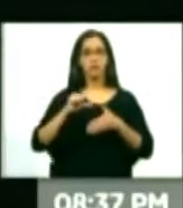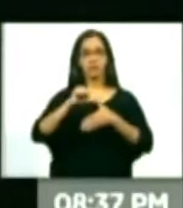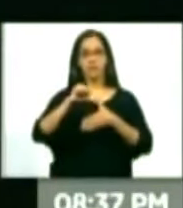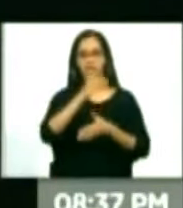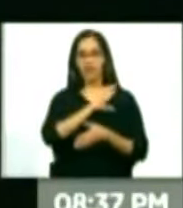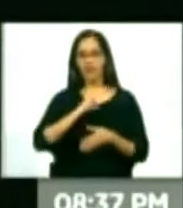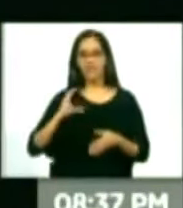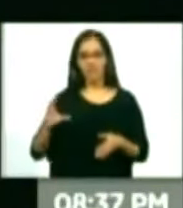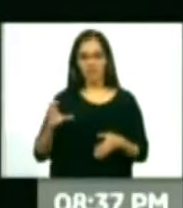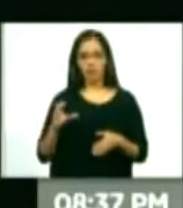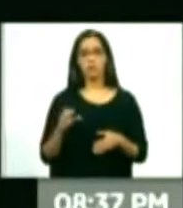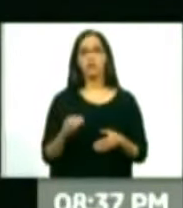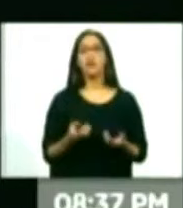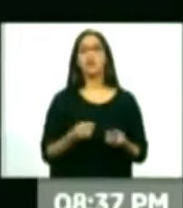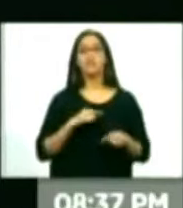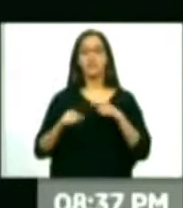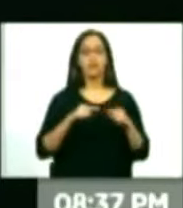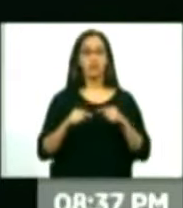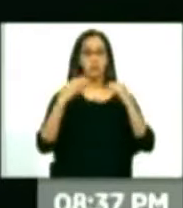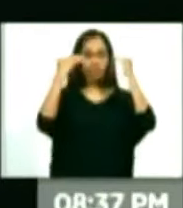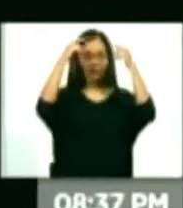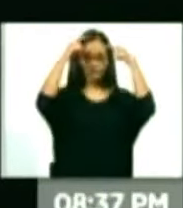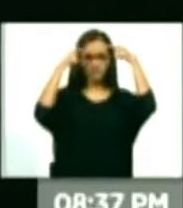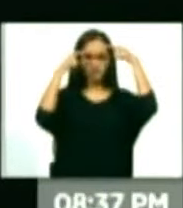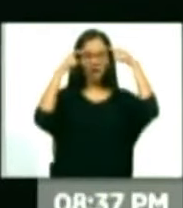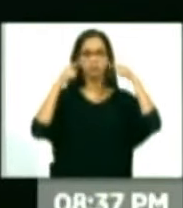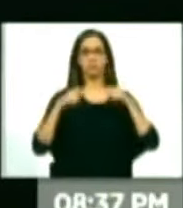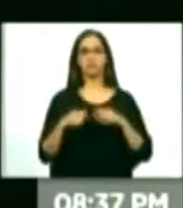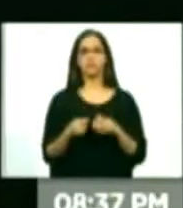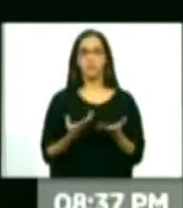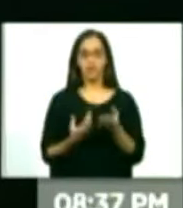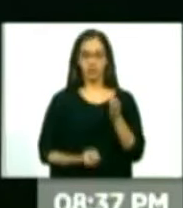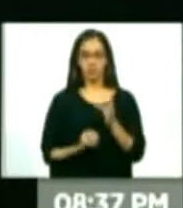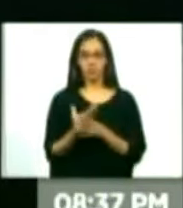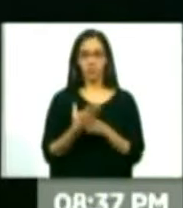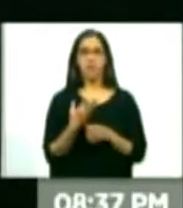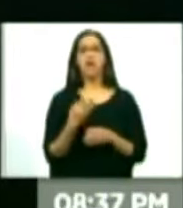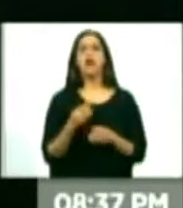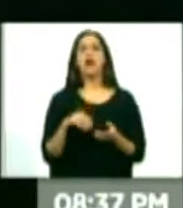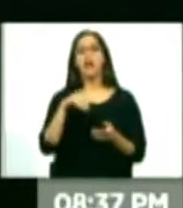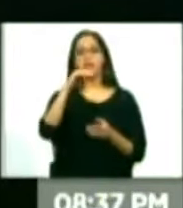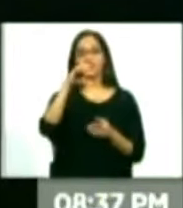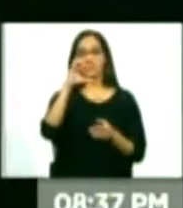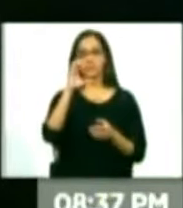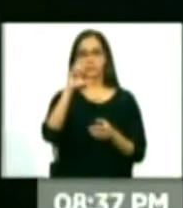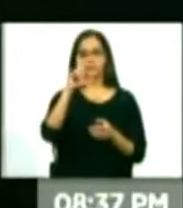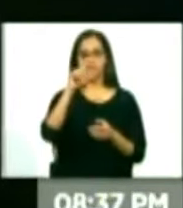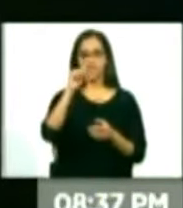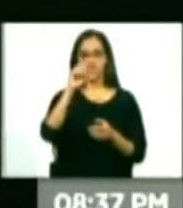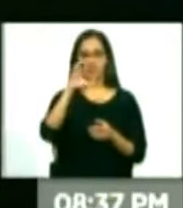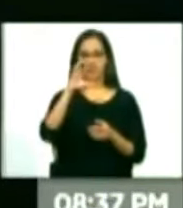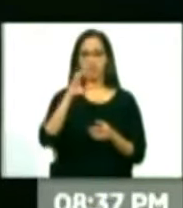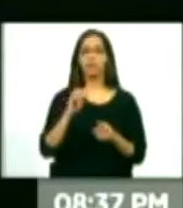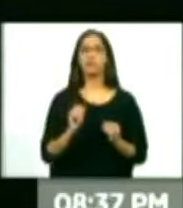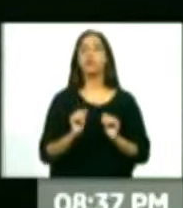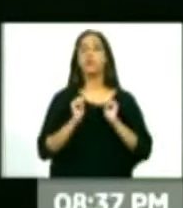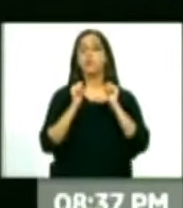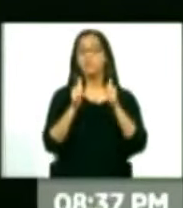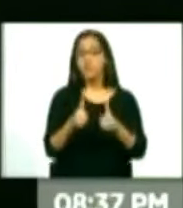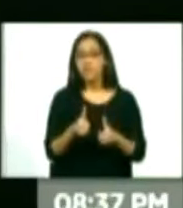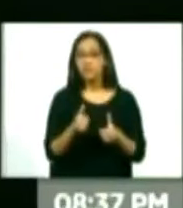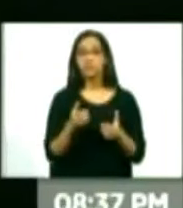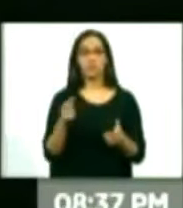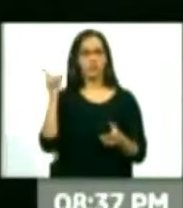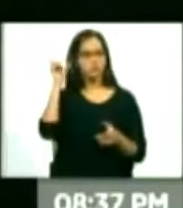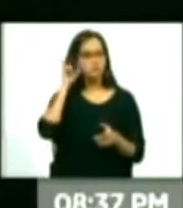Caracas, dirigida por el comandante supremo Hugo Chávez, para instalar y crear la CELAC. Ahora la CELAC parece que comienza a sonar